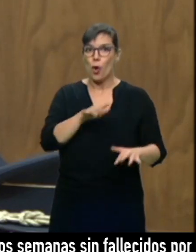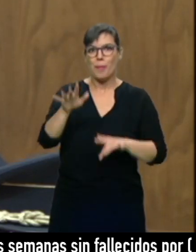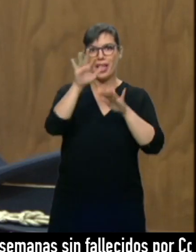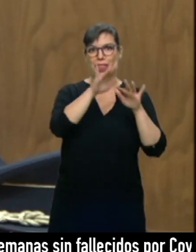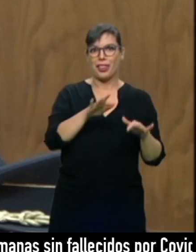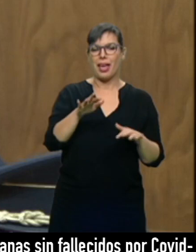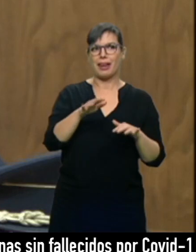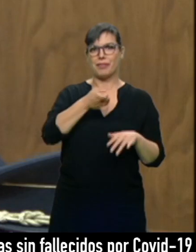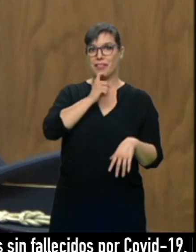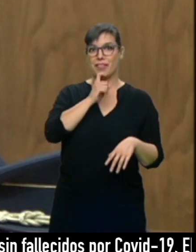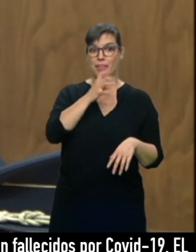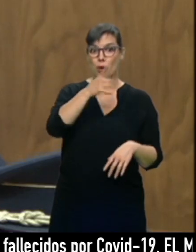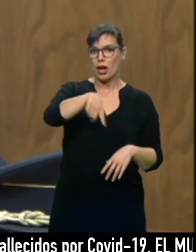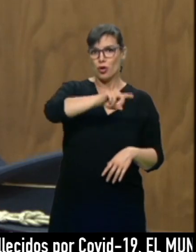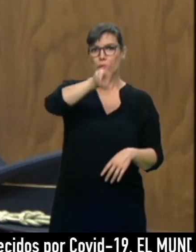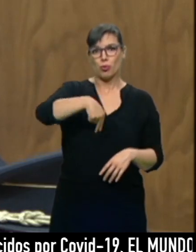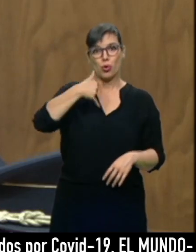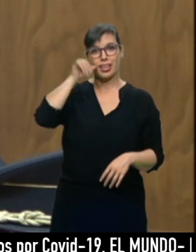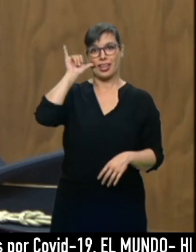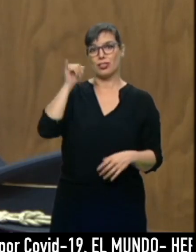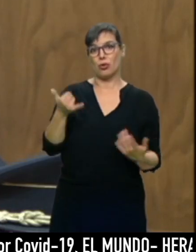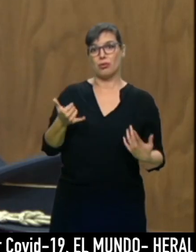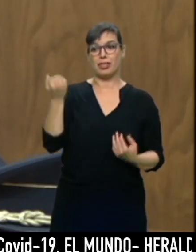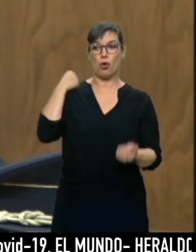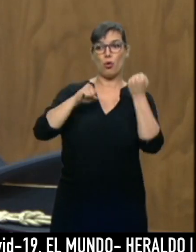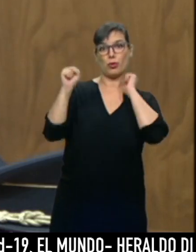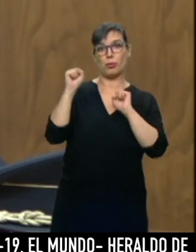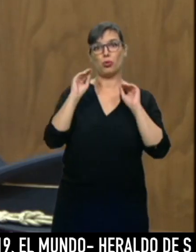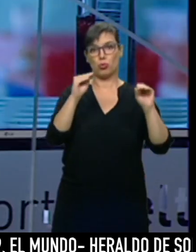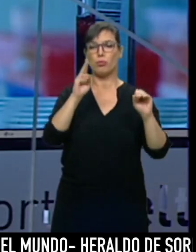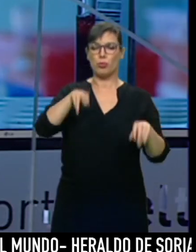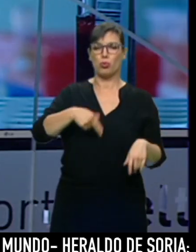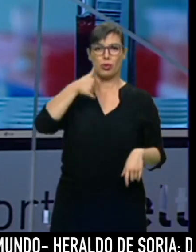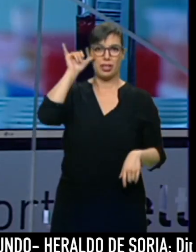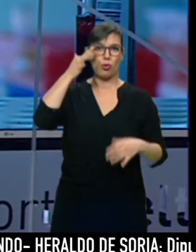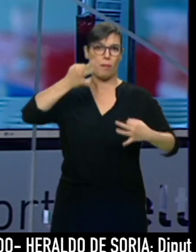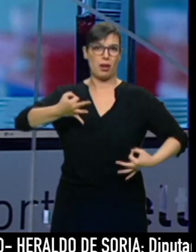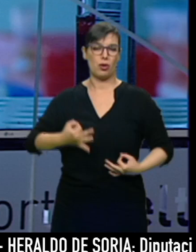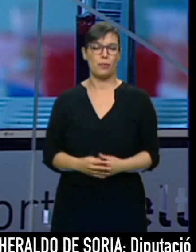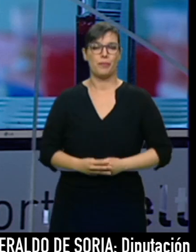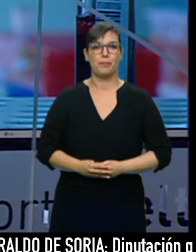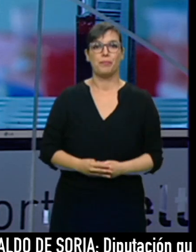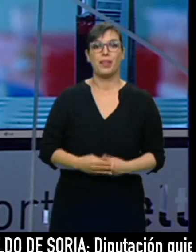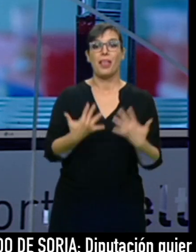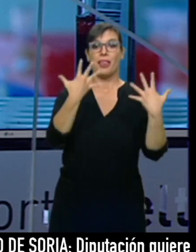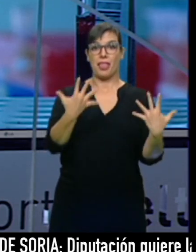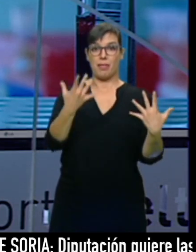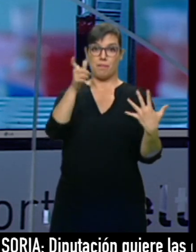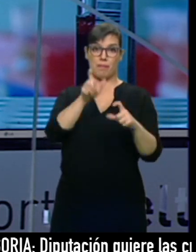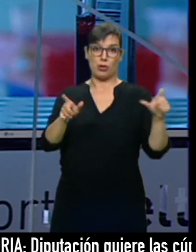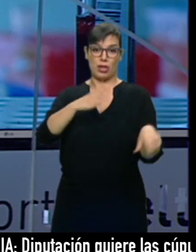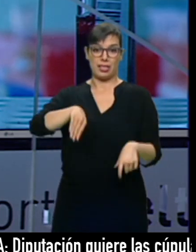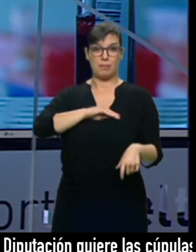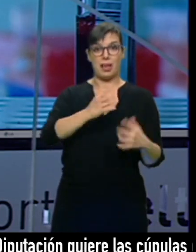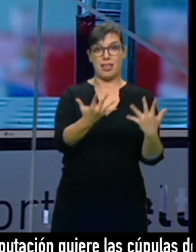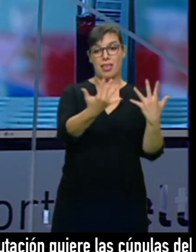es un riesgo para ello y son un riesgo todas estas conductas. Solo 5 de cada 10 españoles se ha contagiado